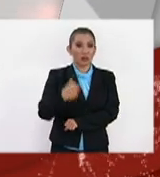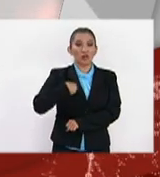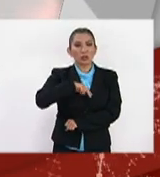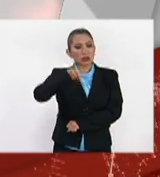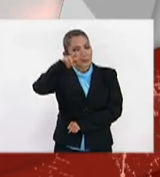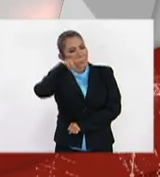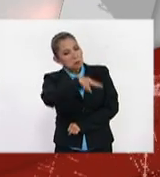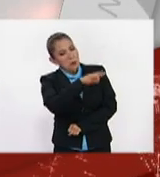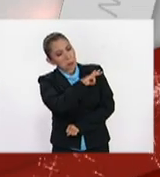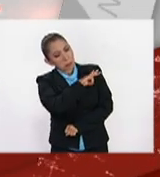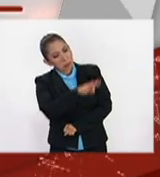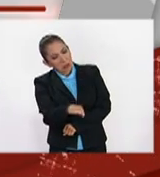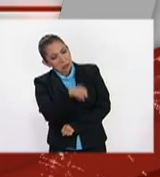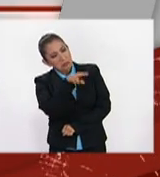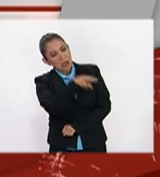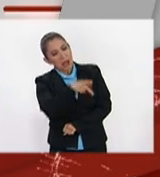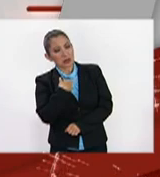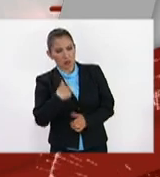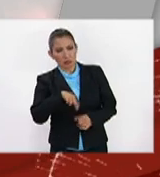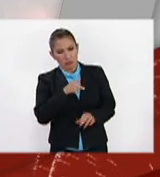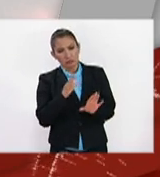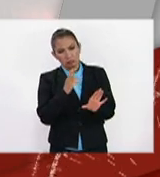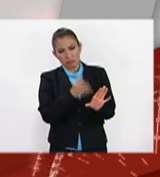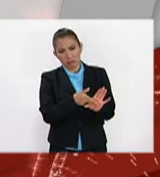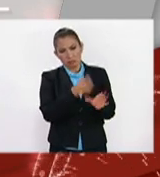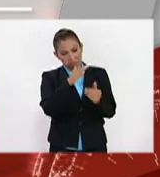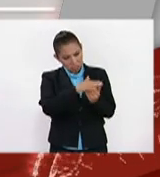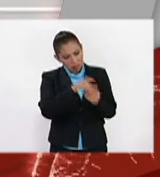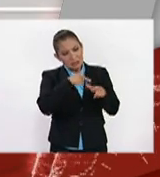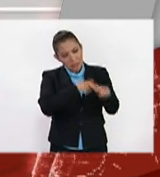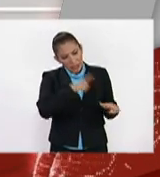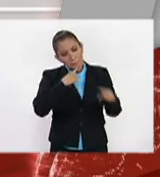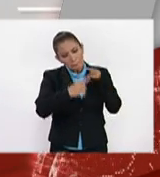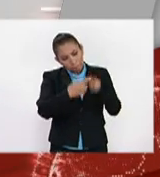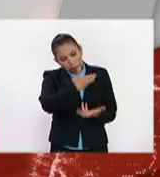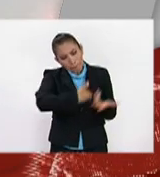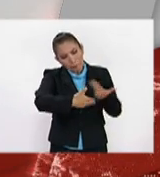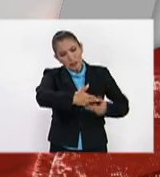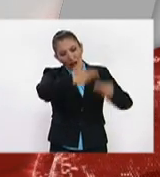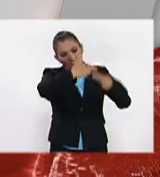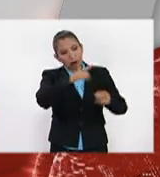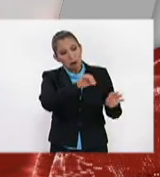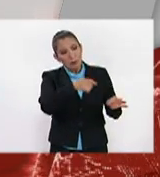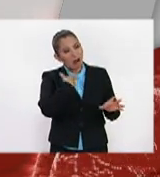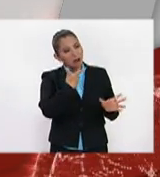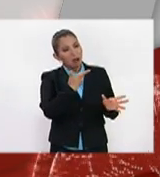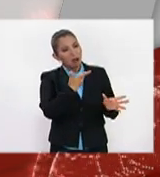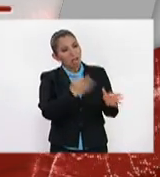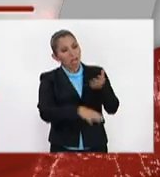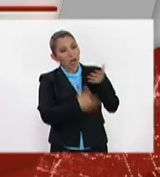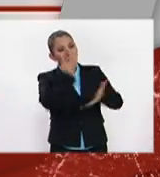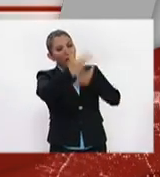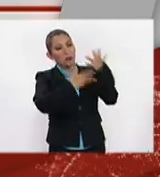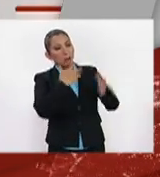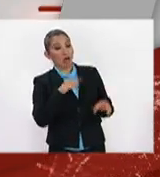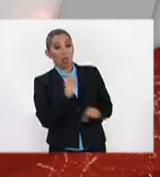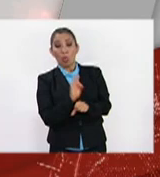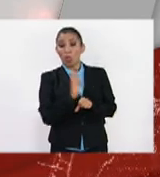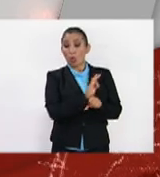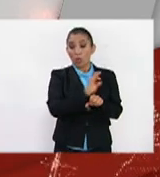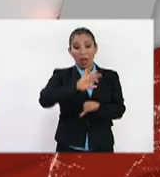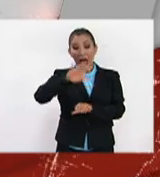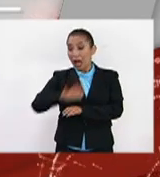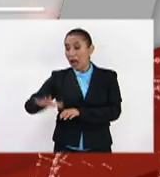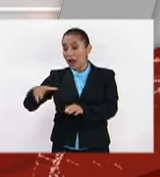seguimos viendo factible seguir estando en la mesa y en la conversación. No caer en la tentación del proteccionismo de